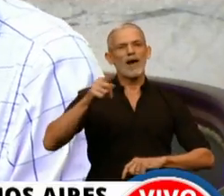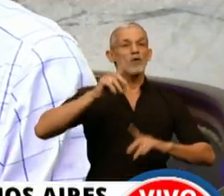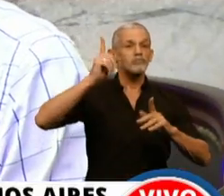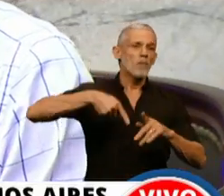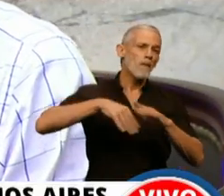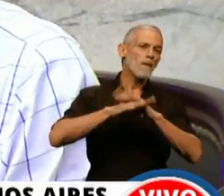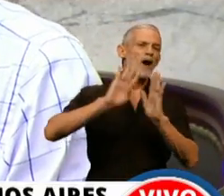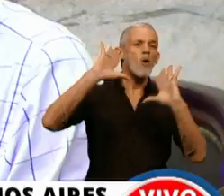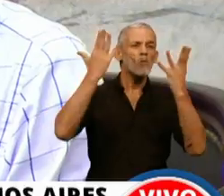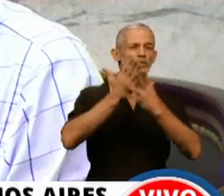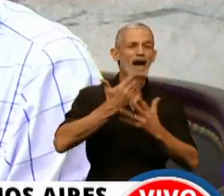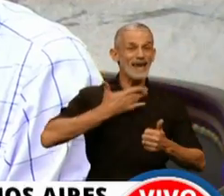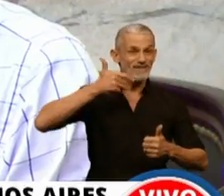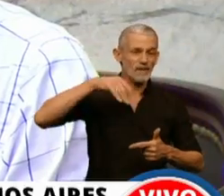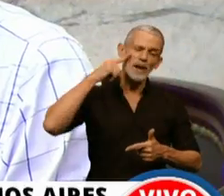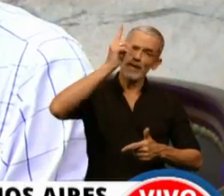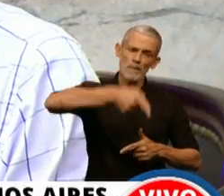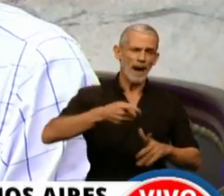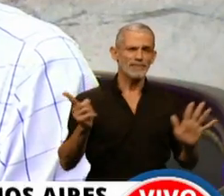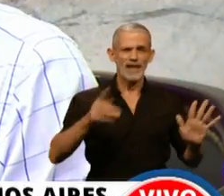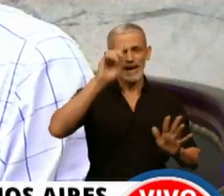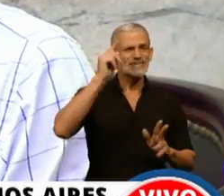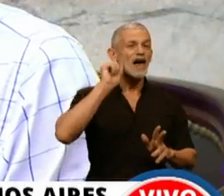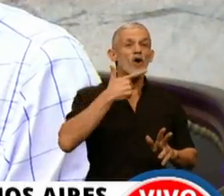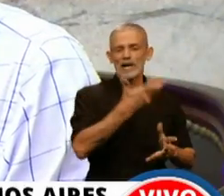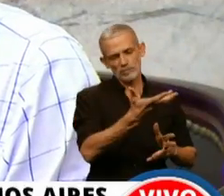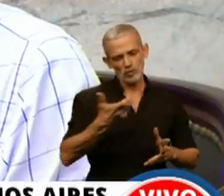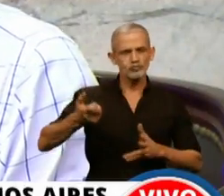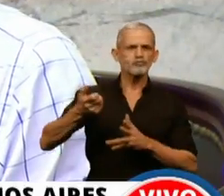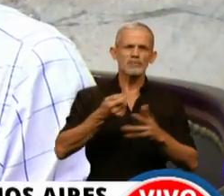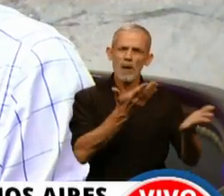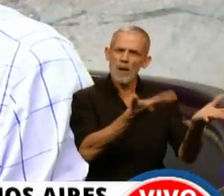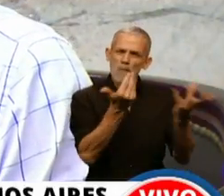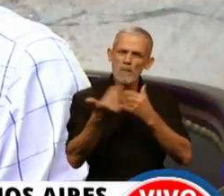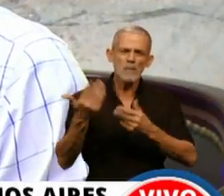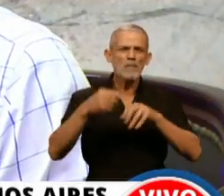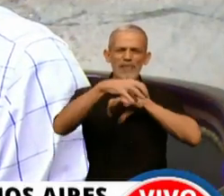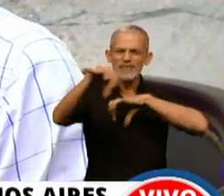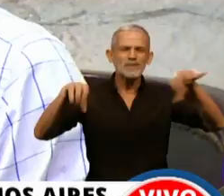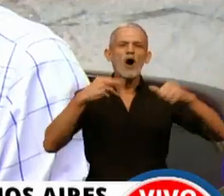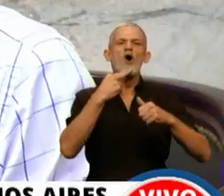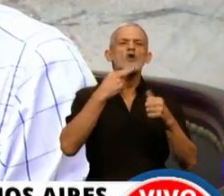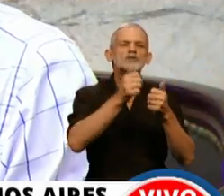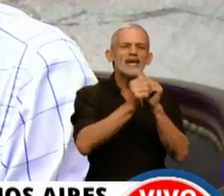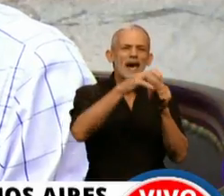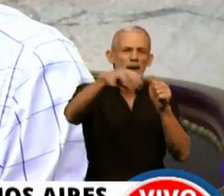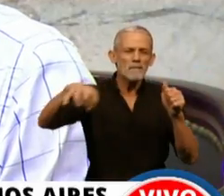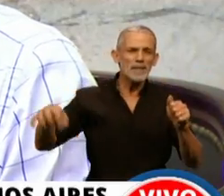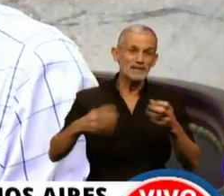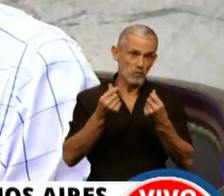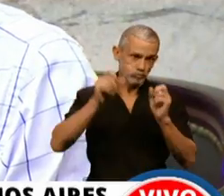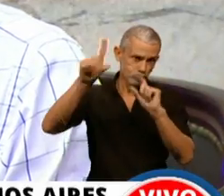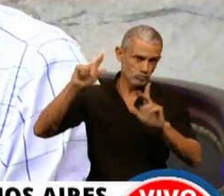mundial y del fondo monetario internacional ya del estado fue descuartizada dividido en 11 empresa de capitales